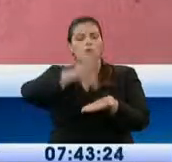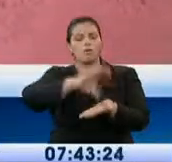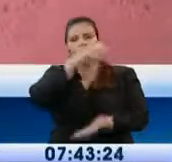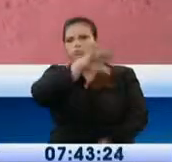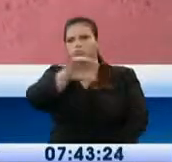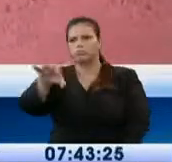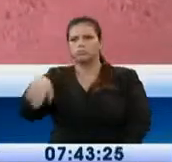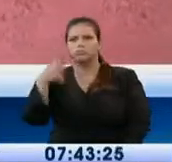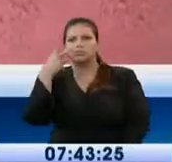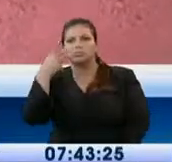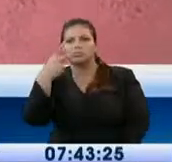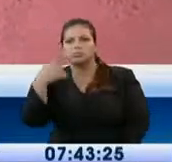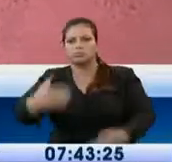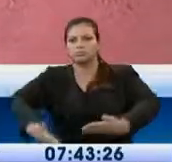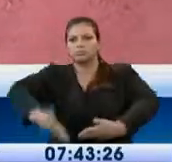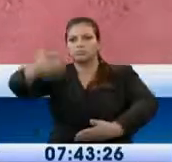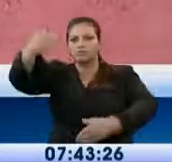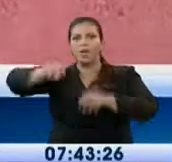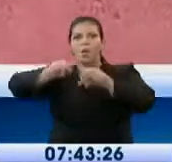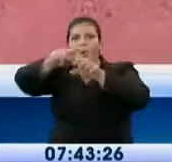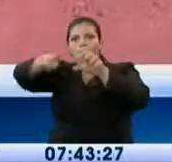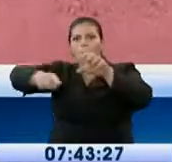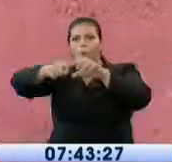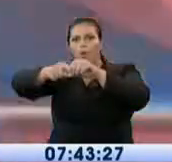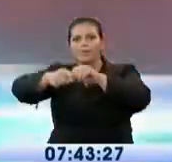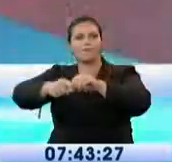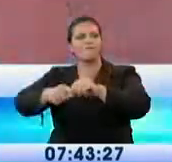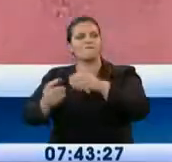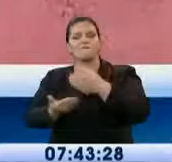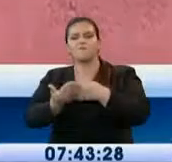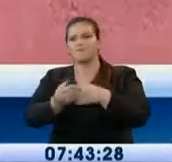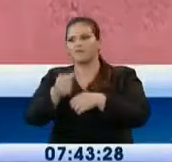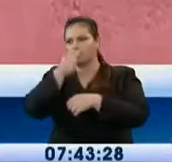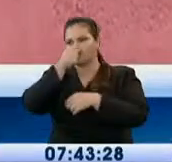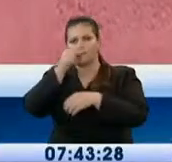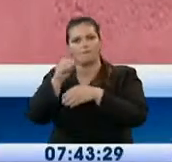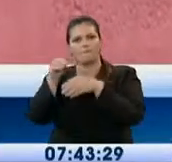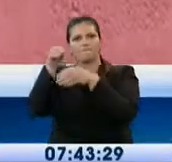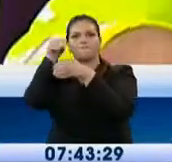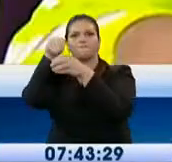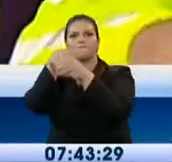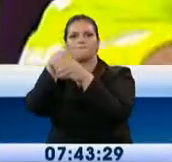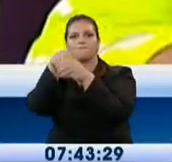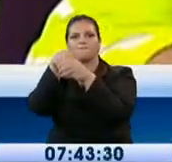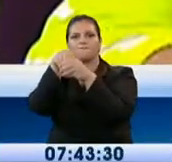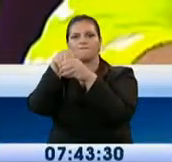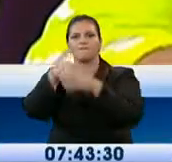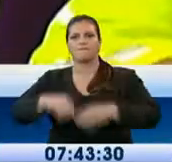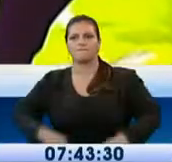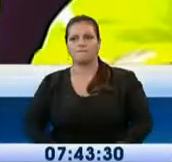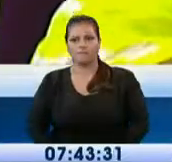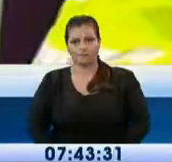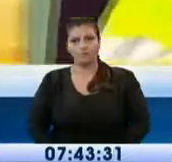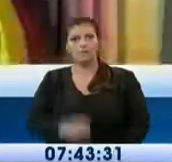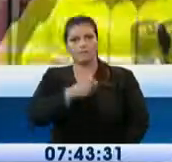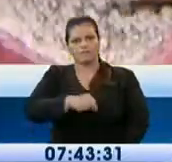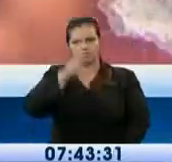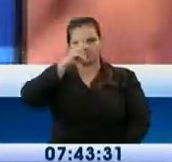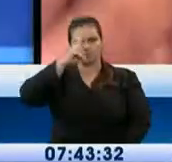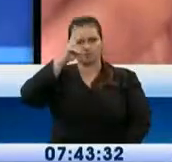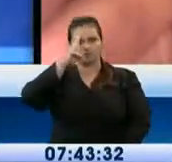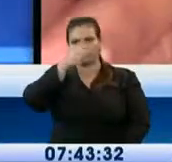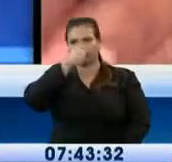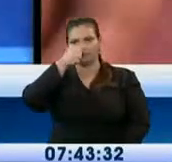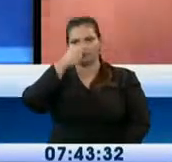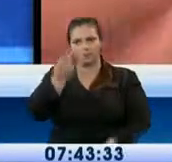huecos, lo que hay son restos de lo que sería consumo de estupefacientes. Los microtraficantes lo que hacen es esconder en